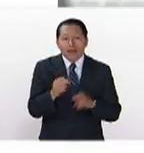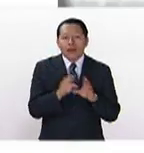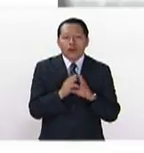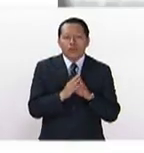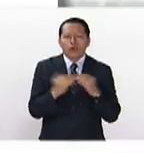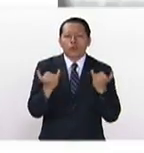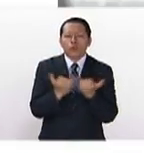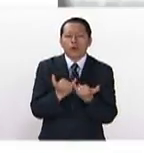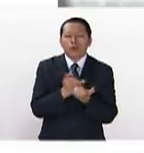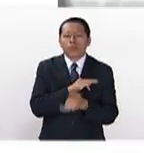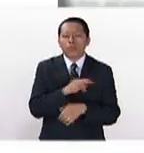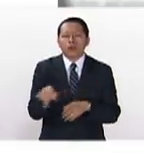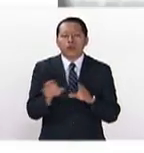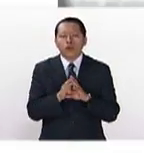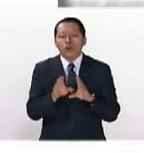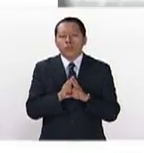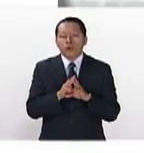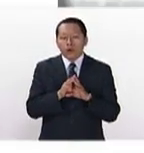sume